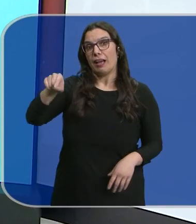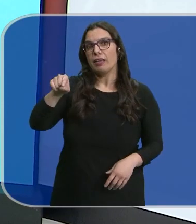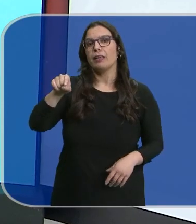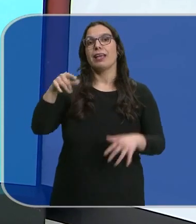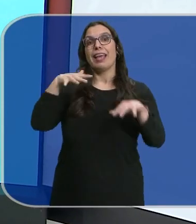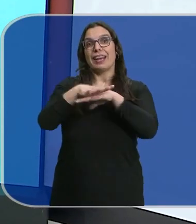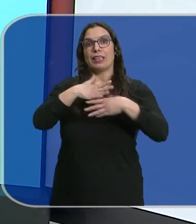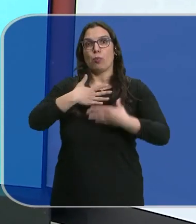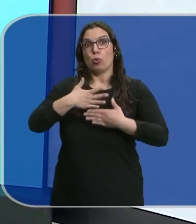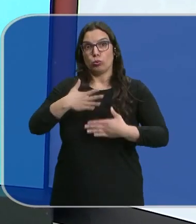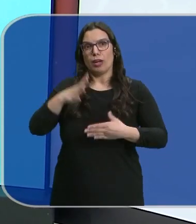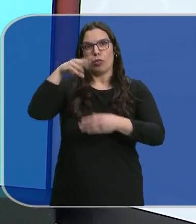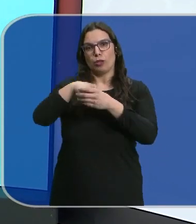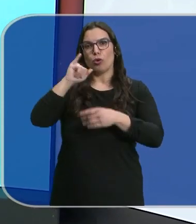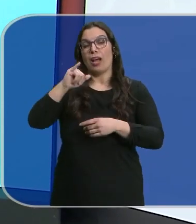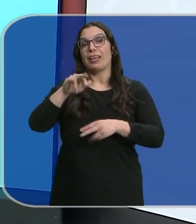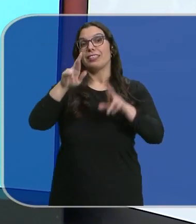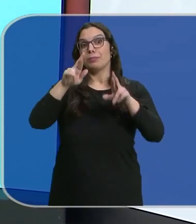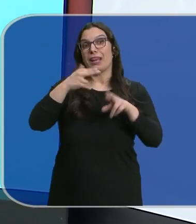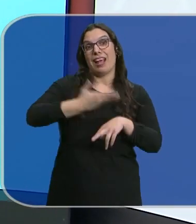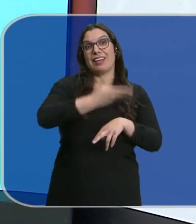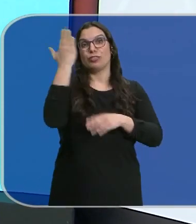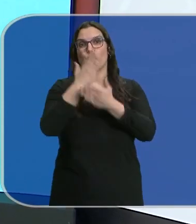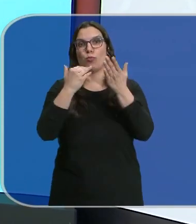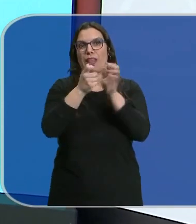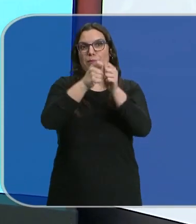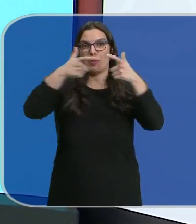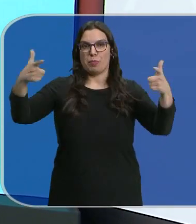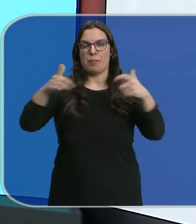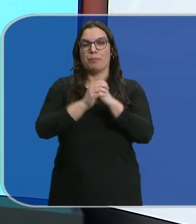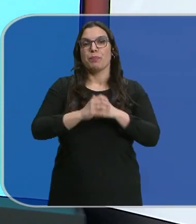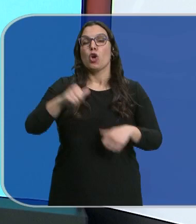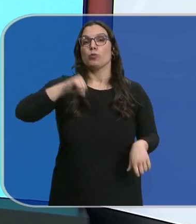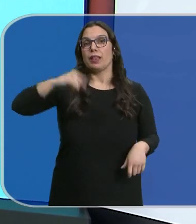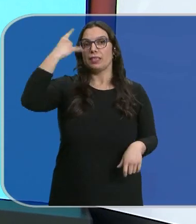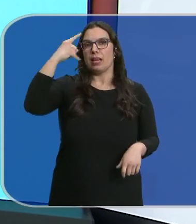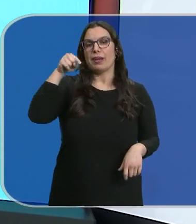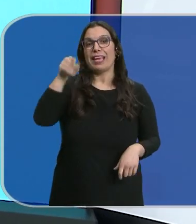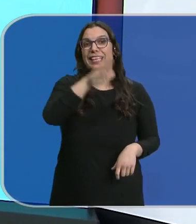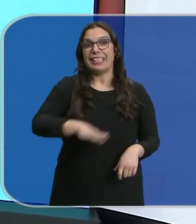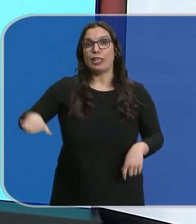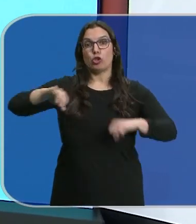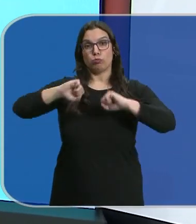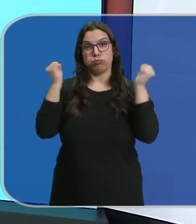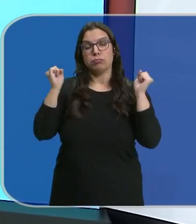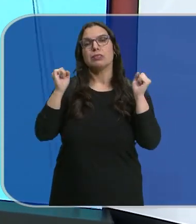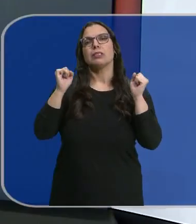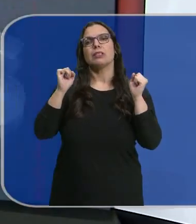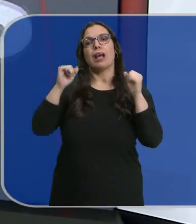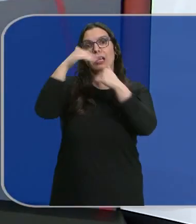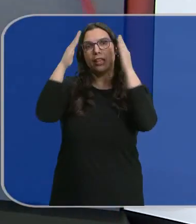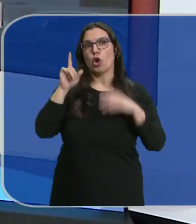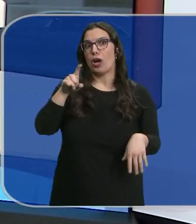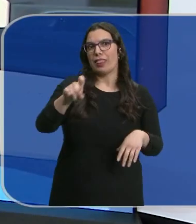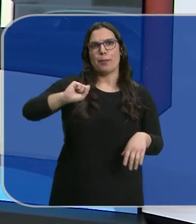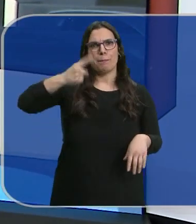cuentan con esa red de voluntarios que esperan poder extender a los del resto de la comunidad. El Hospital de Salamanca es el que más niños con cáncer atiende en